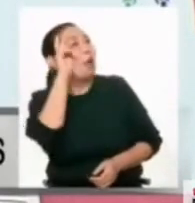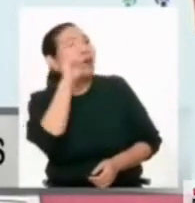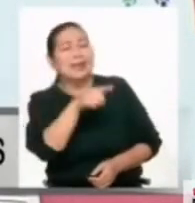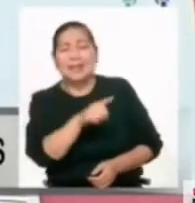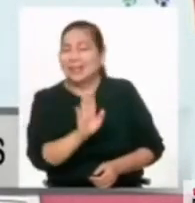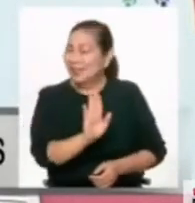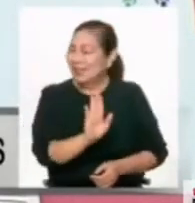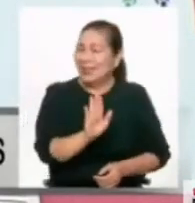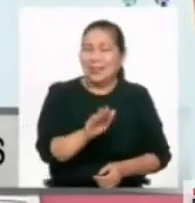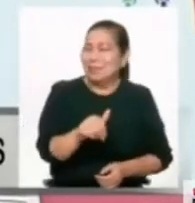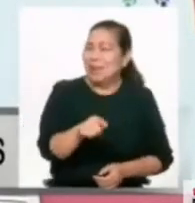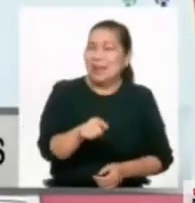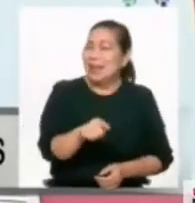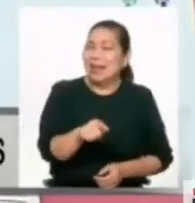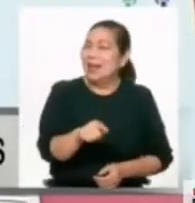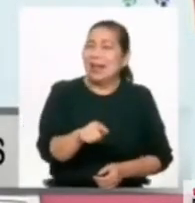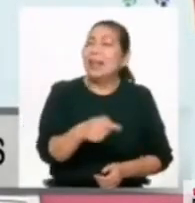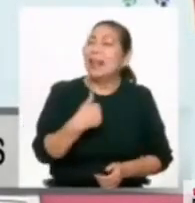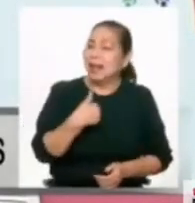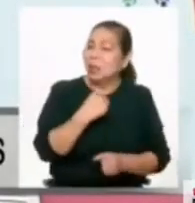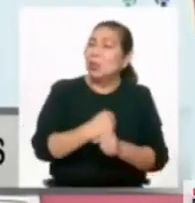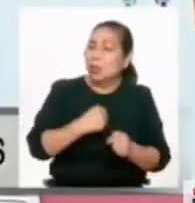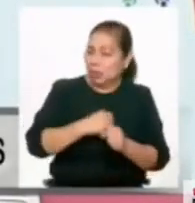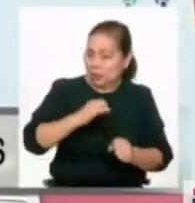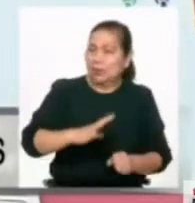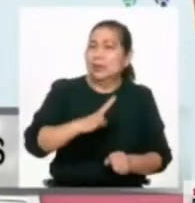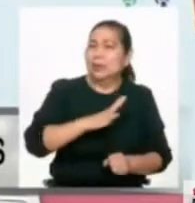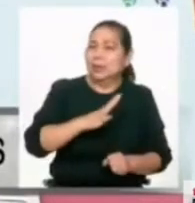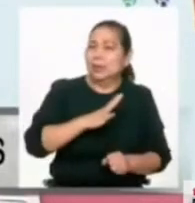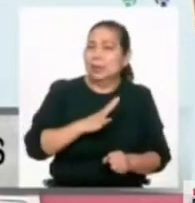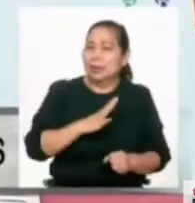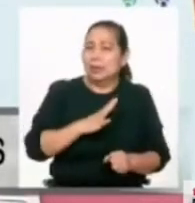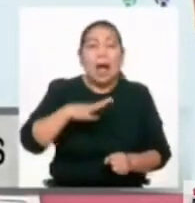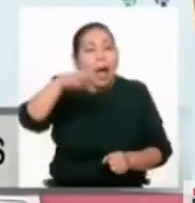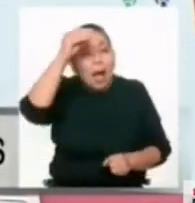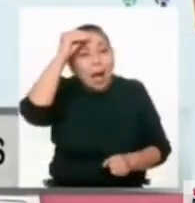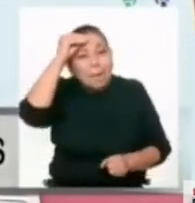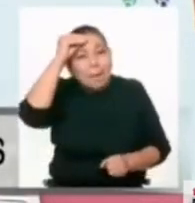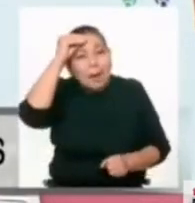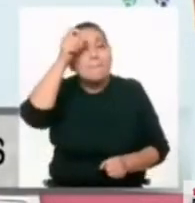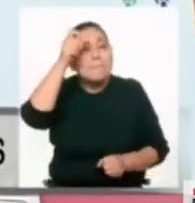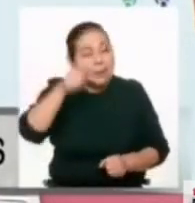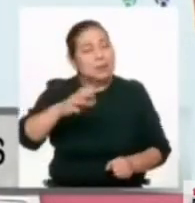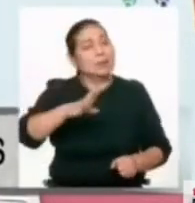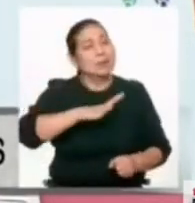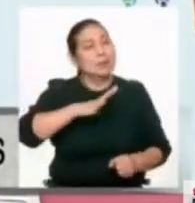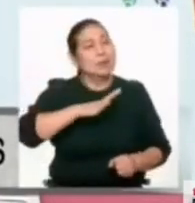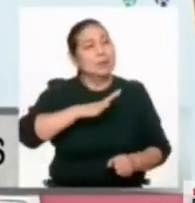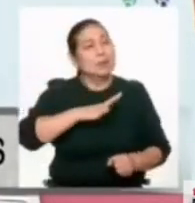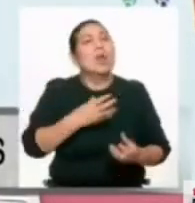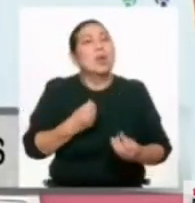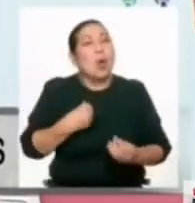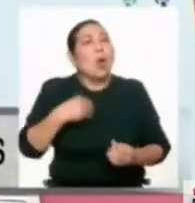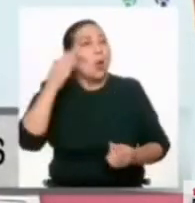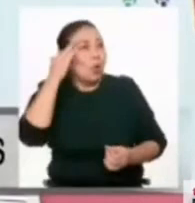No está bien eso, no está bien. Tenemos que trabajar honesta, tenemos que aprender a ser personas honestas en el lugar